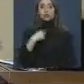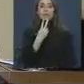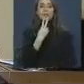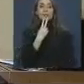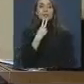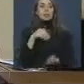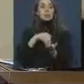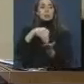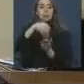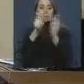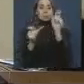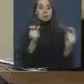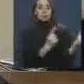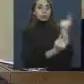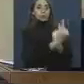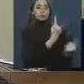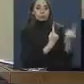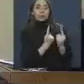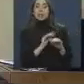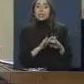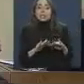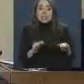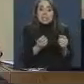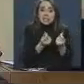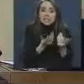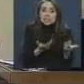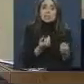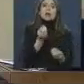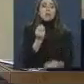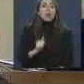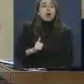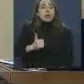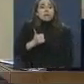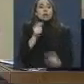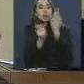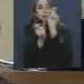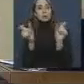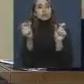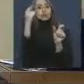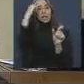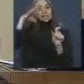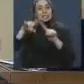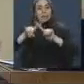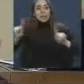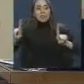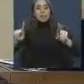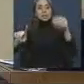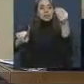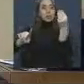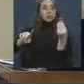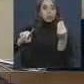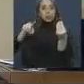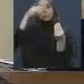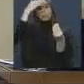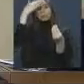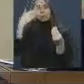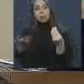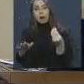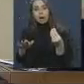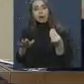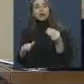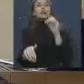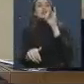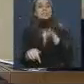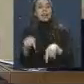con miles de personas, personas sencillas, personas de buena voluntad, que distinguen lo bueno de lo malo y saben que aquí se